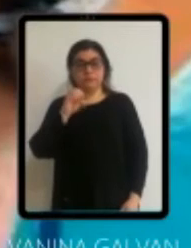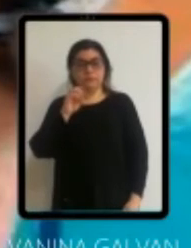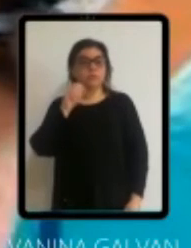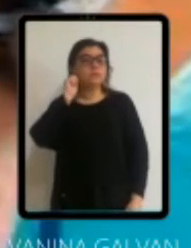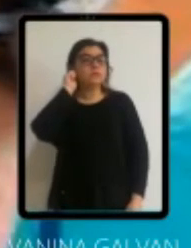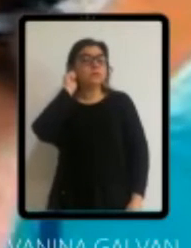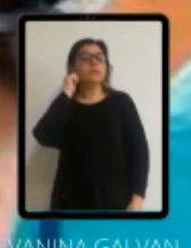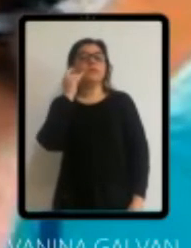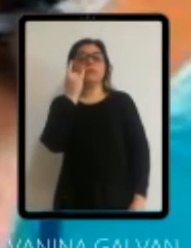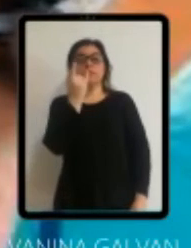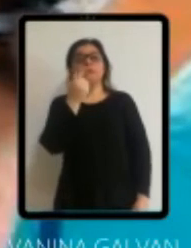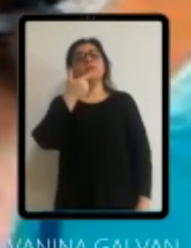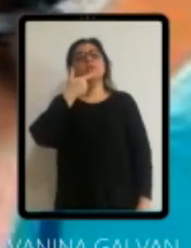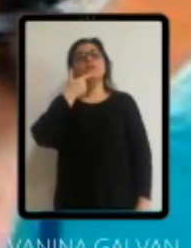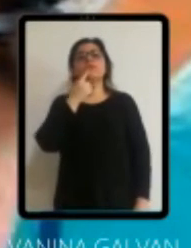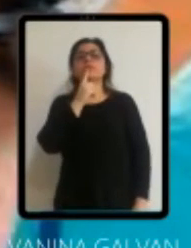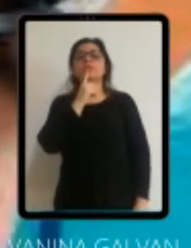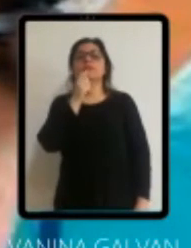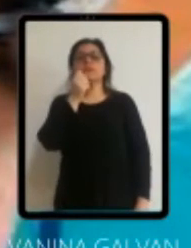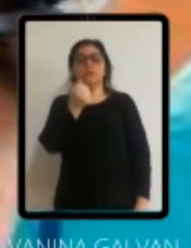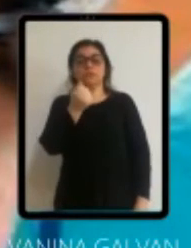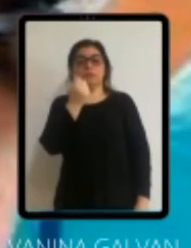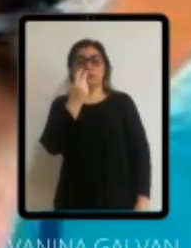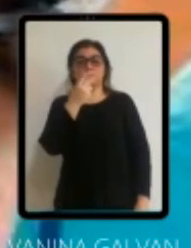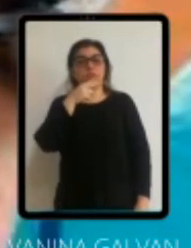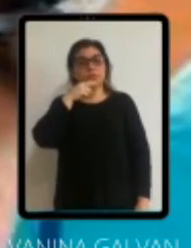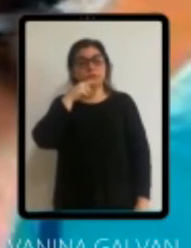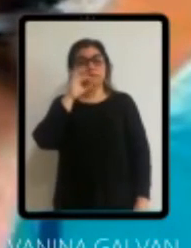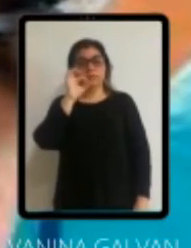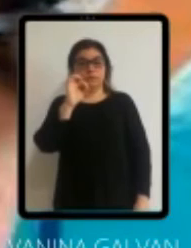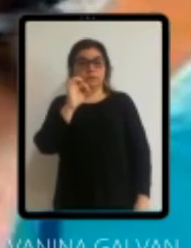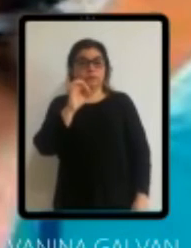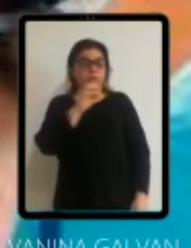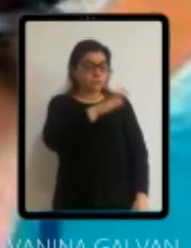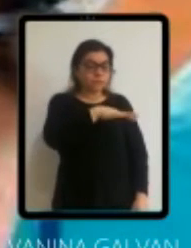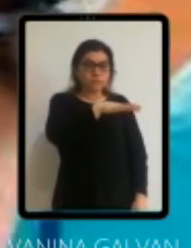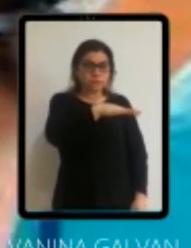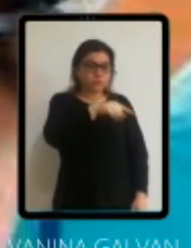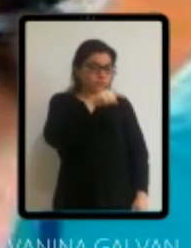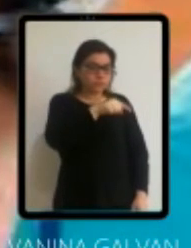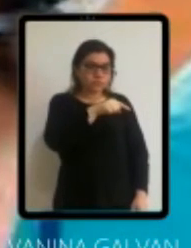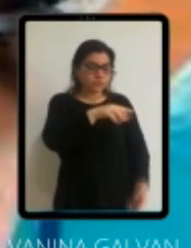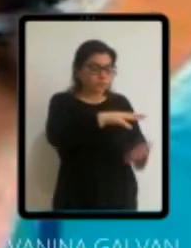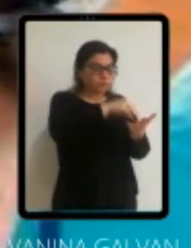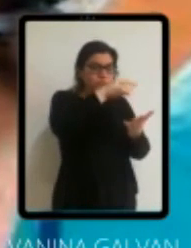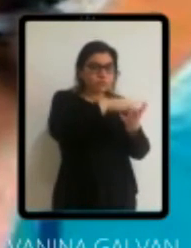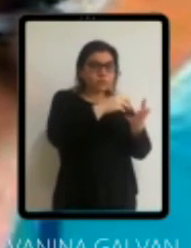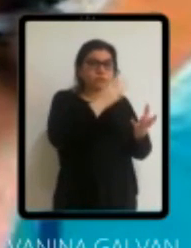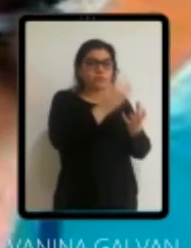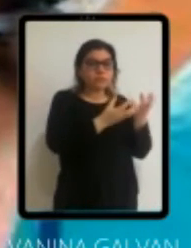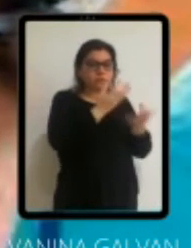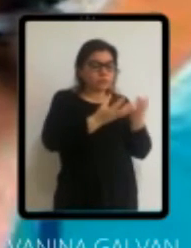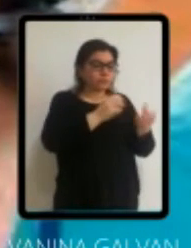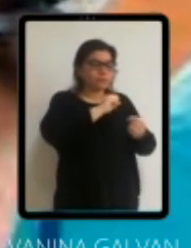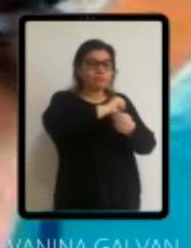Me llamo Gustavo y en Tierra del Fuego estamos enfrentando un rebrote. No sabemos lo que pasará y cuántos pacientes más